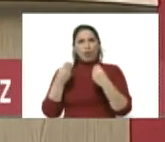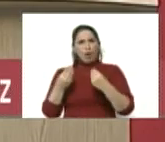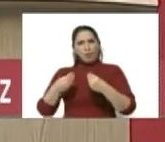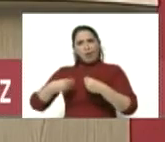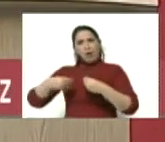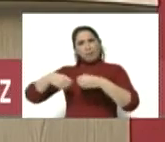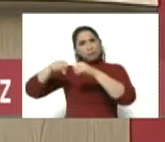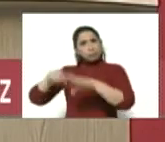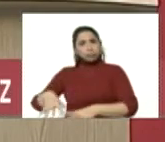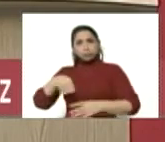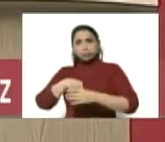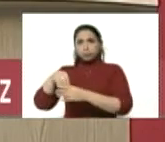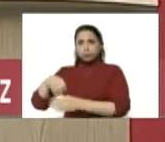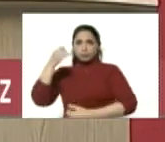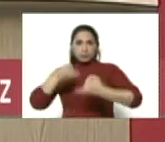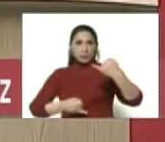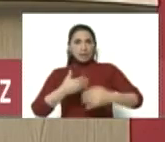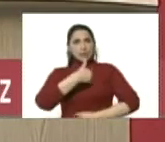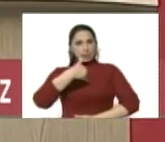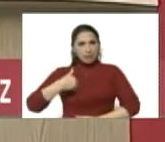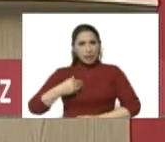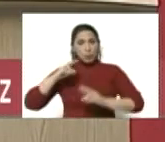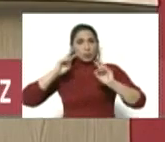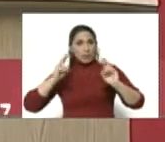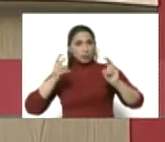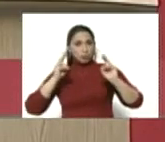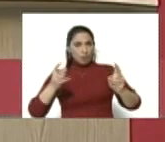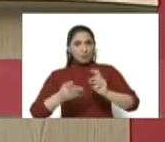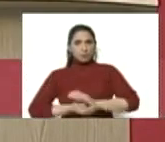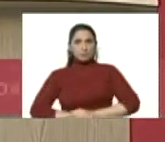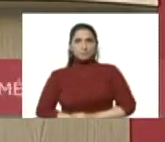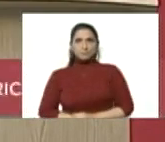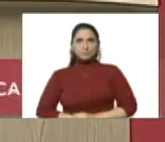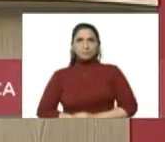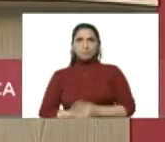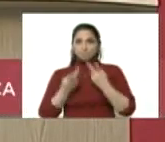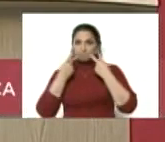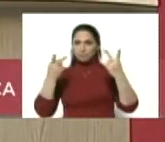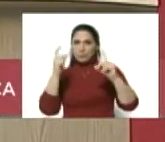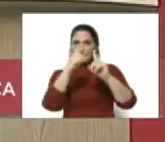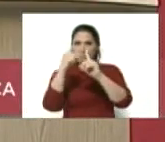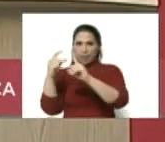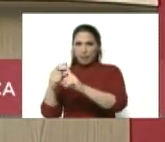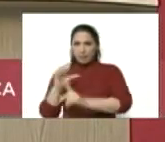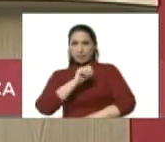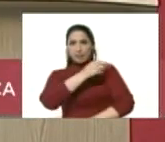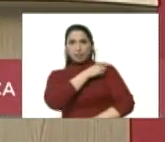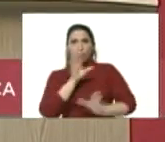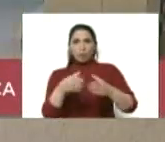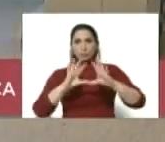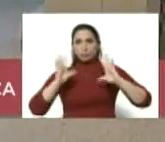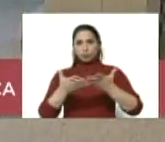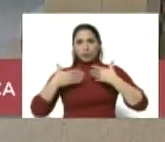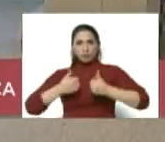este. Finalmente, yo quiero citar textualmente parte de sus palabras cuando dice,